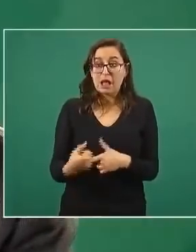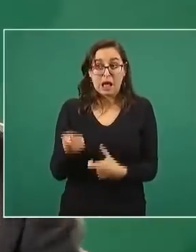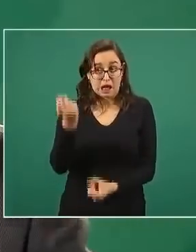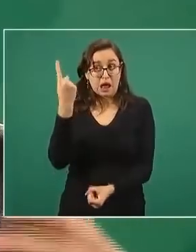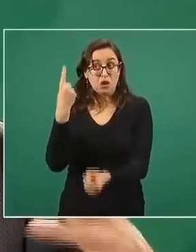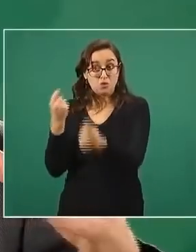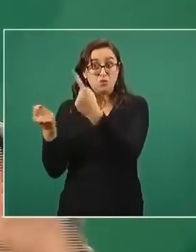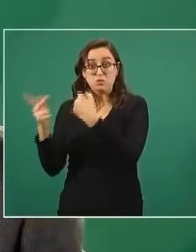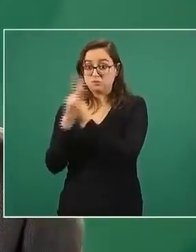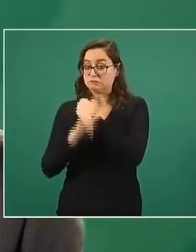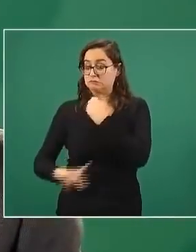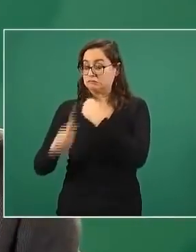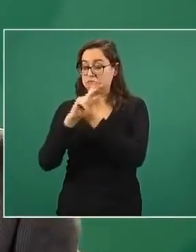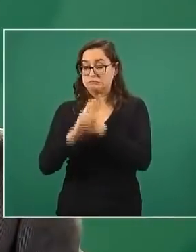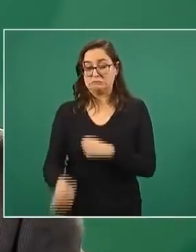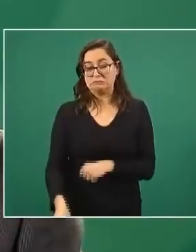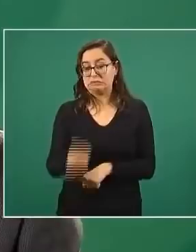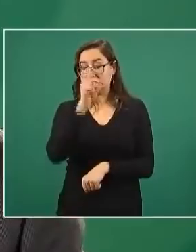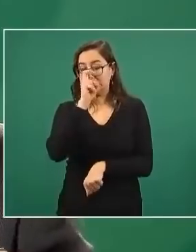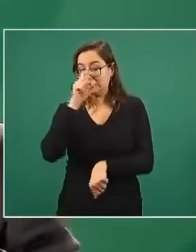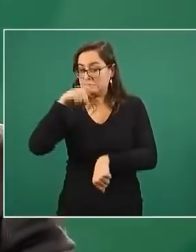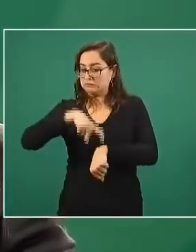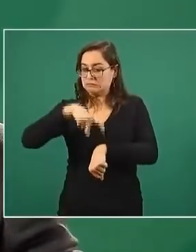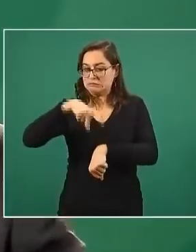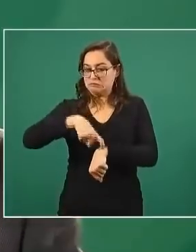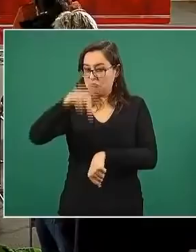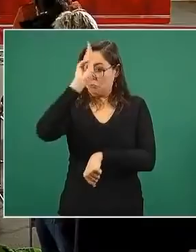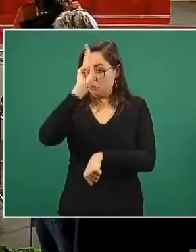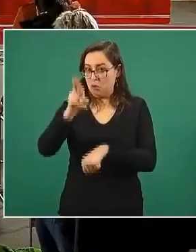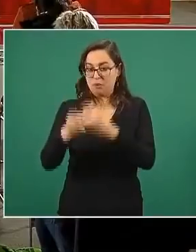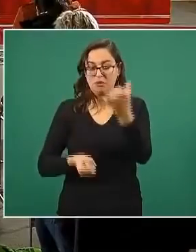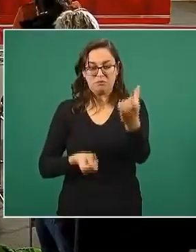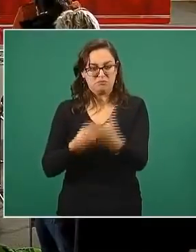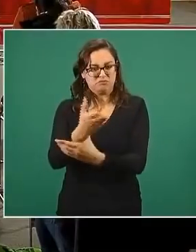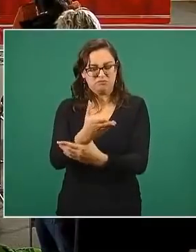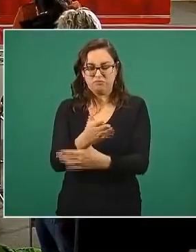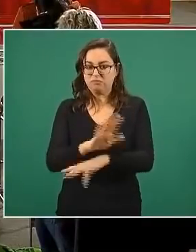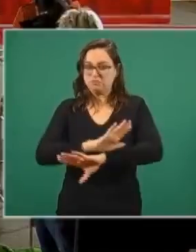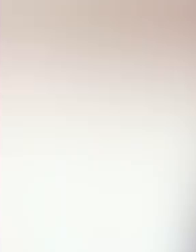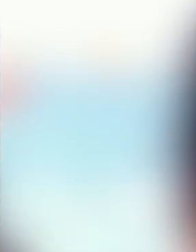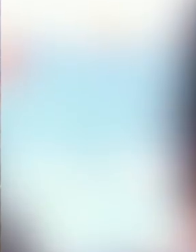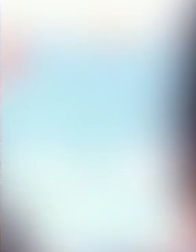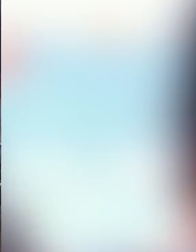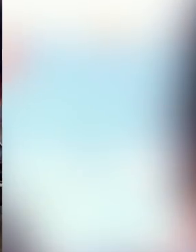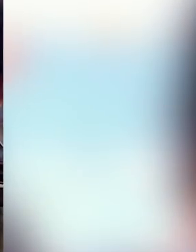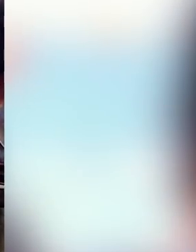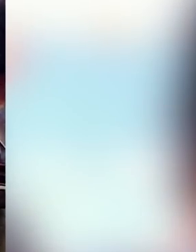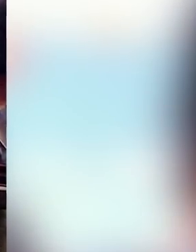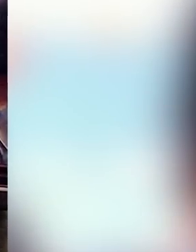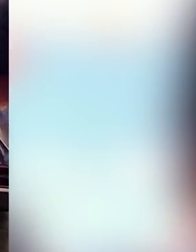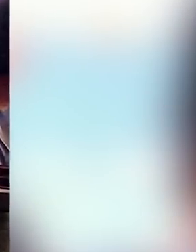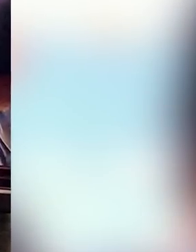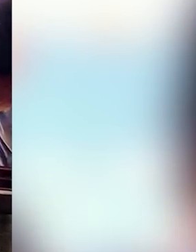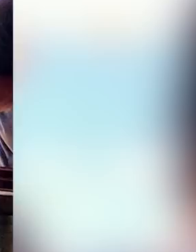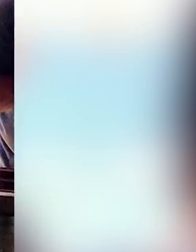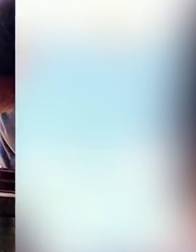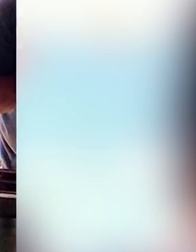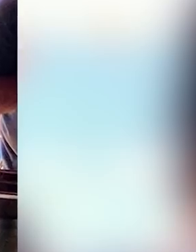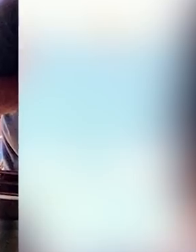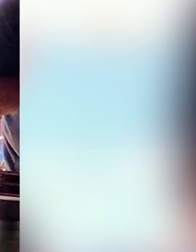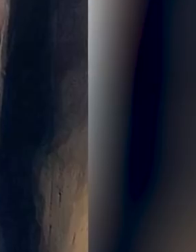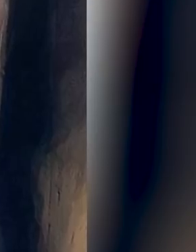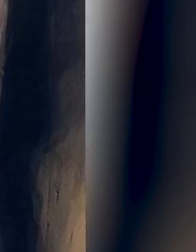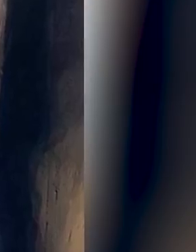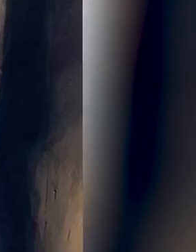es decir disposiciones administrativas de cancelación absoluta de la movilidad también mencionó que se encontraba en un